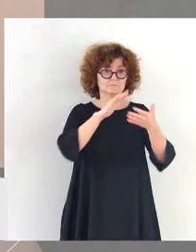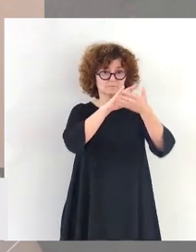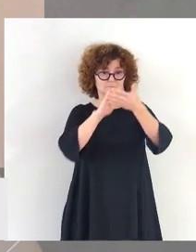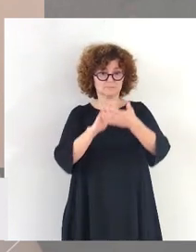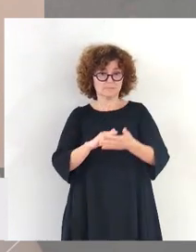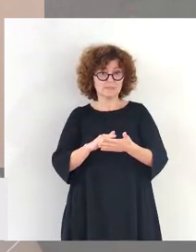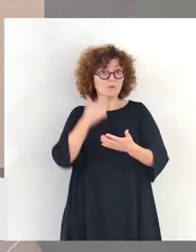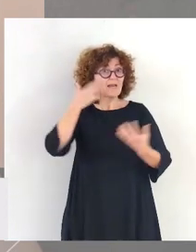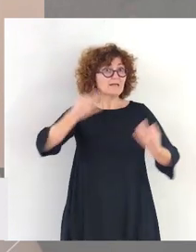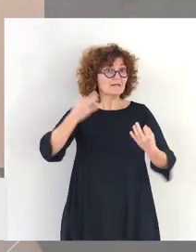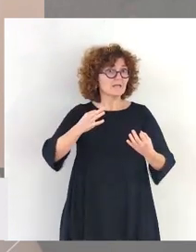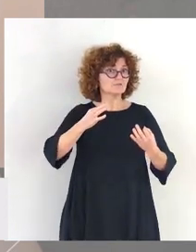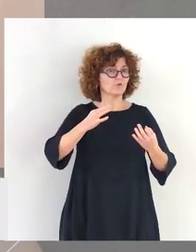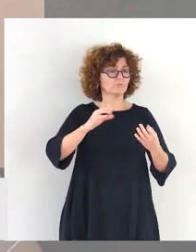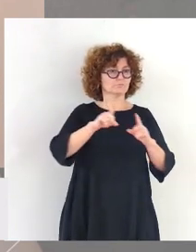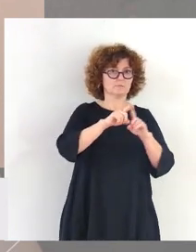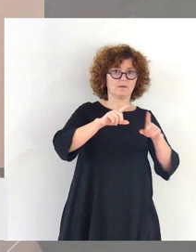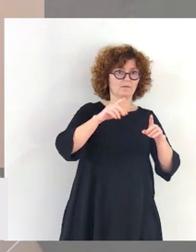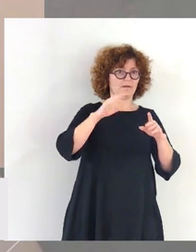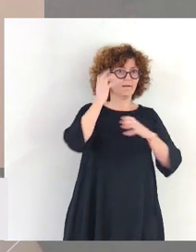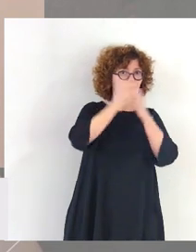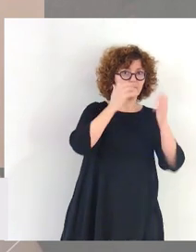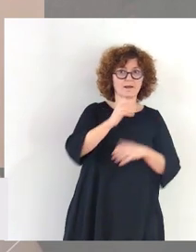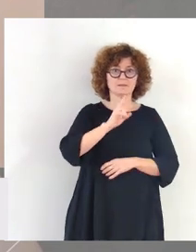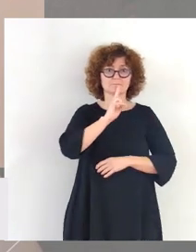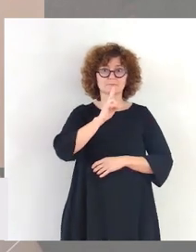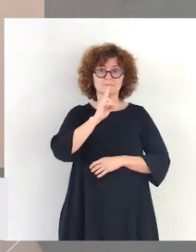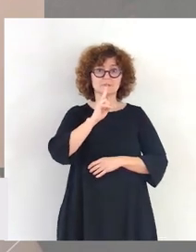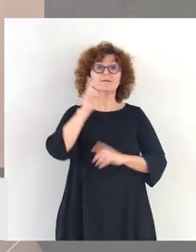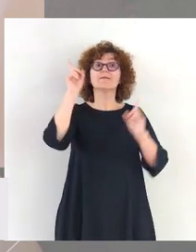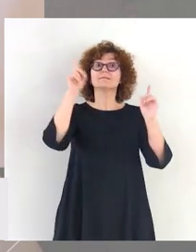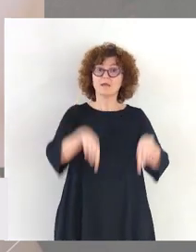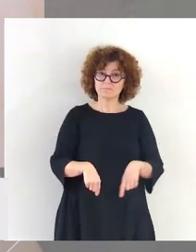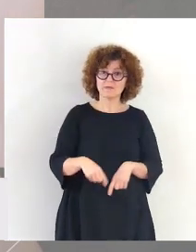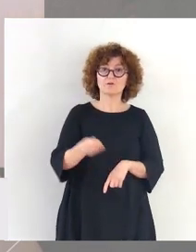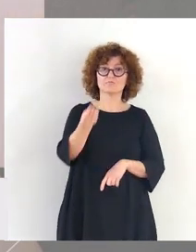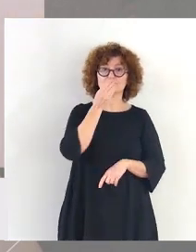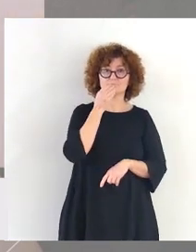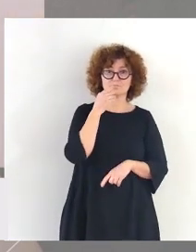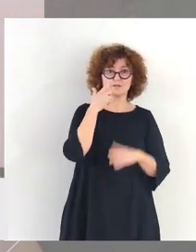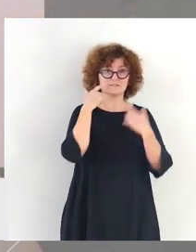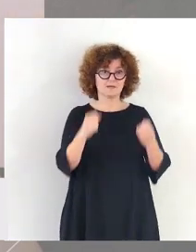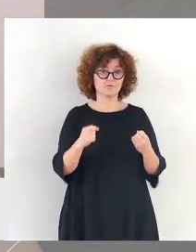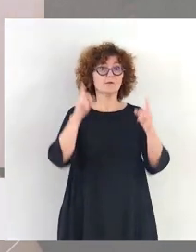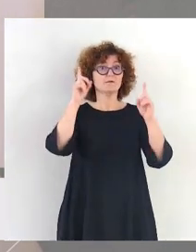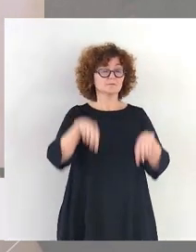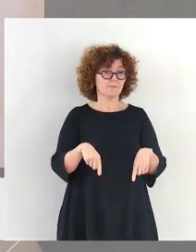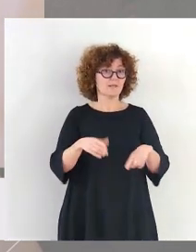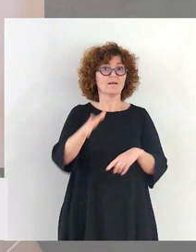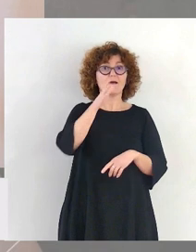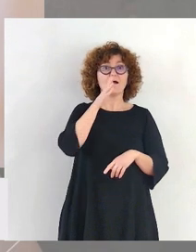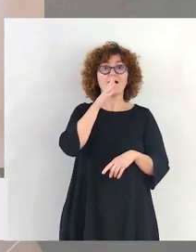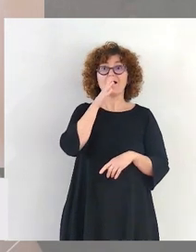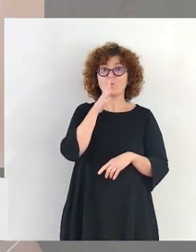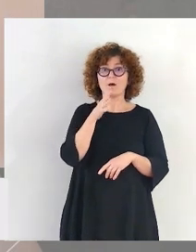ecosistemas sino también las cadenas de alimentación la salud el desarrollo social y económico o el acceso al agua